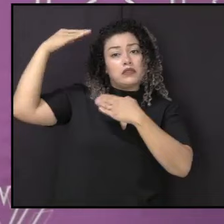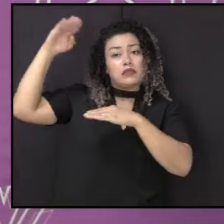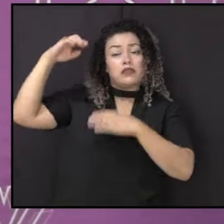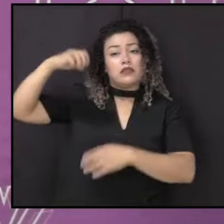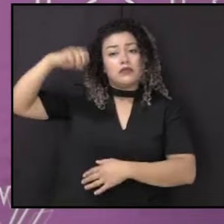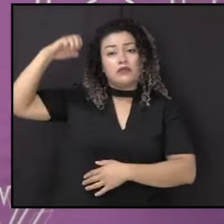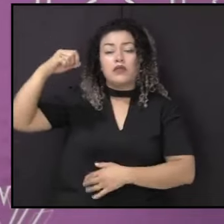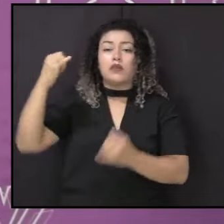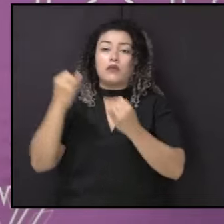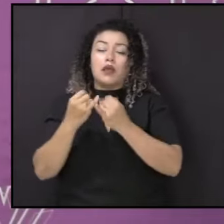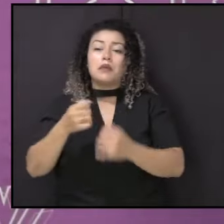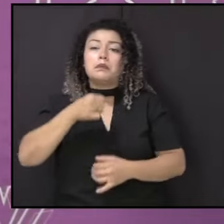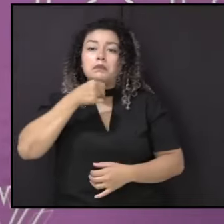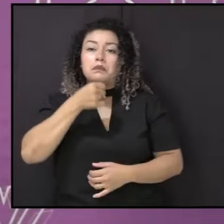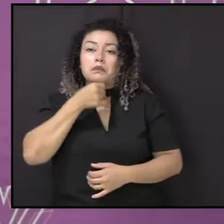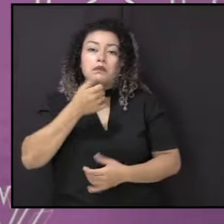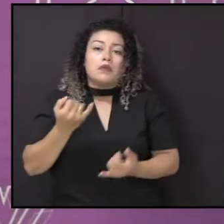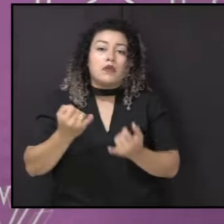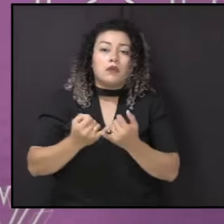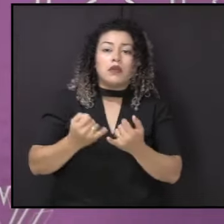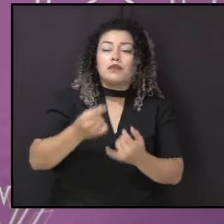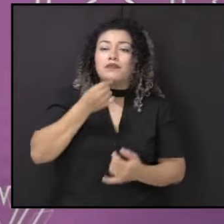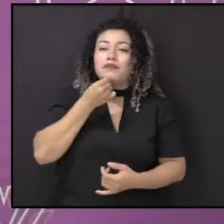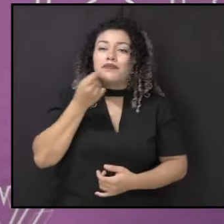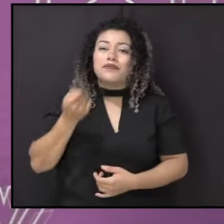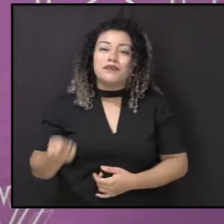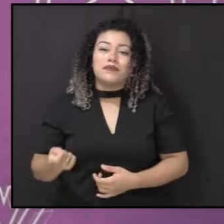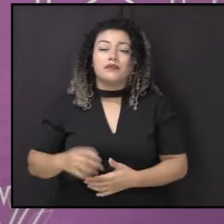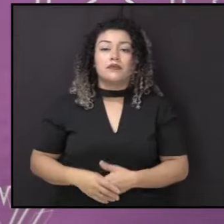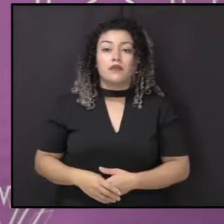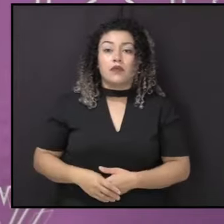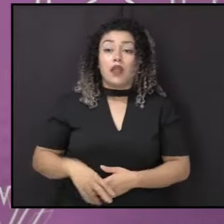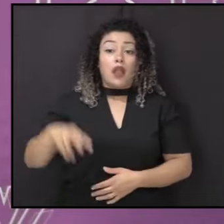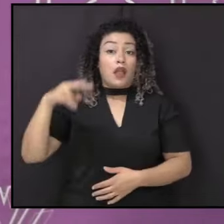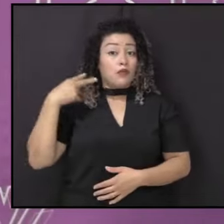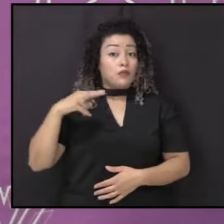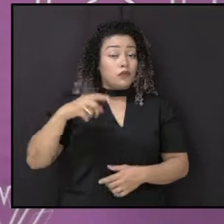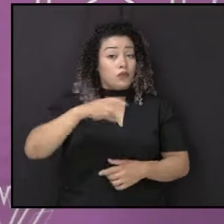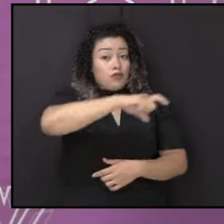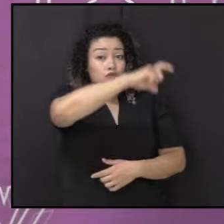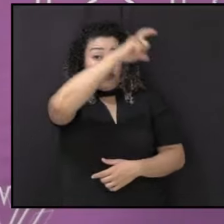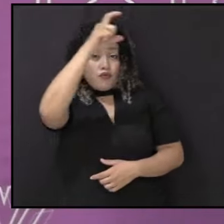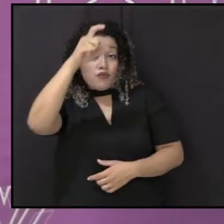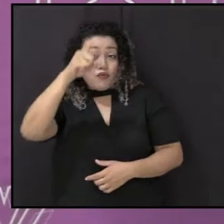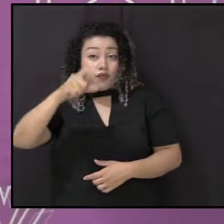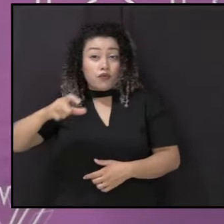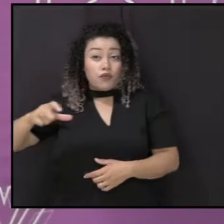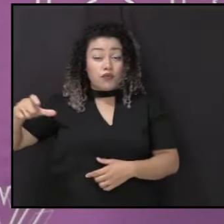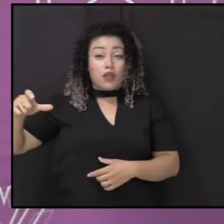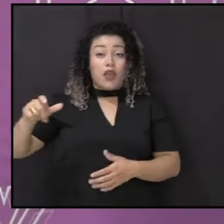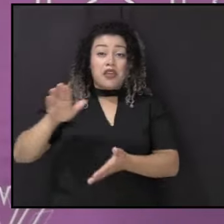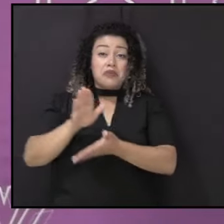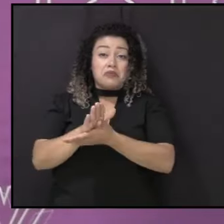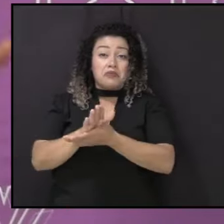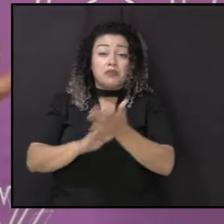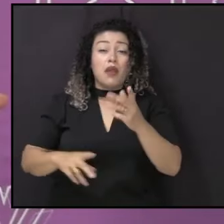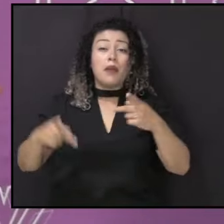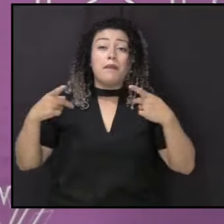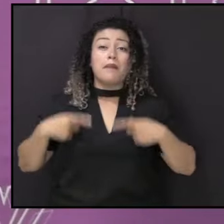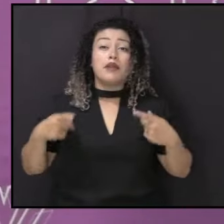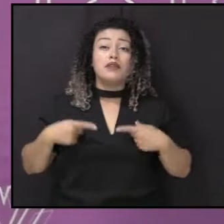también a los niños. Y lo que decía, tenemos muchos veracruzanos y veracruzanas desplazados por el crimen organizado. Esto